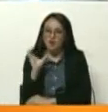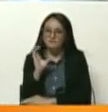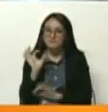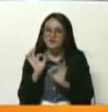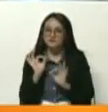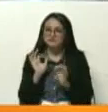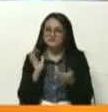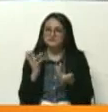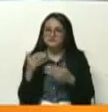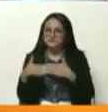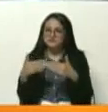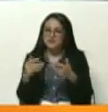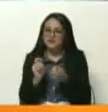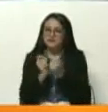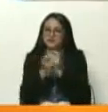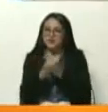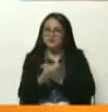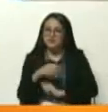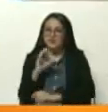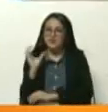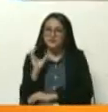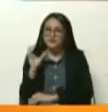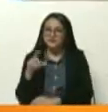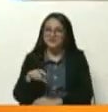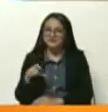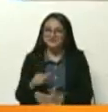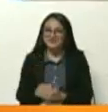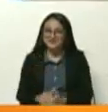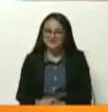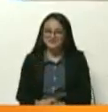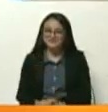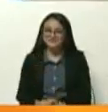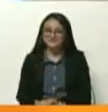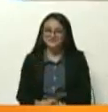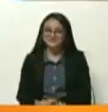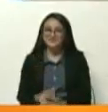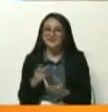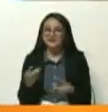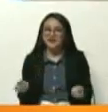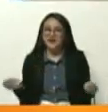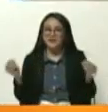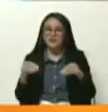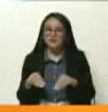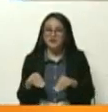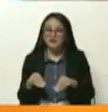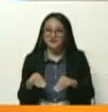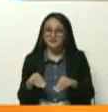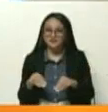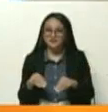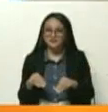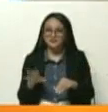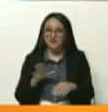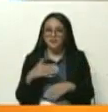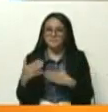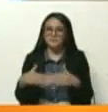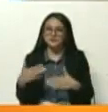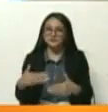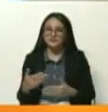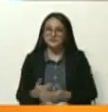los cambios que Colombia necesita. Y ese es un punto de acuerdo sustancial en este